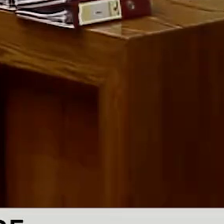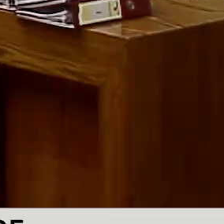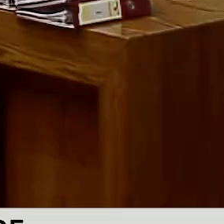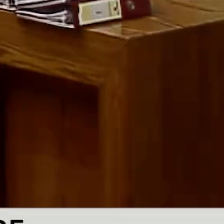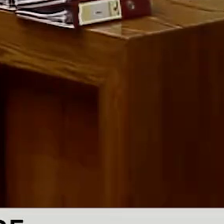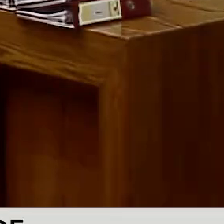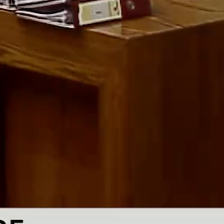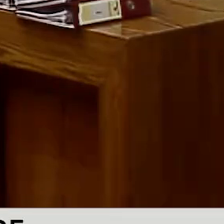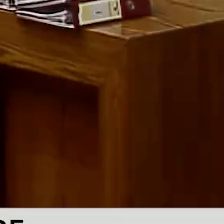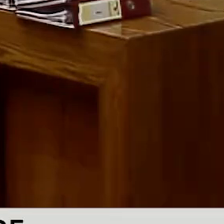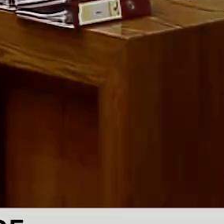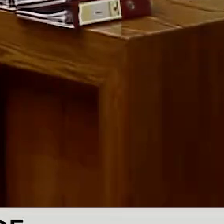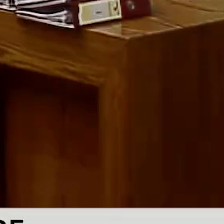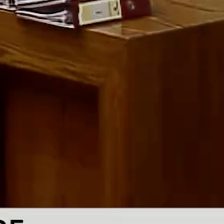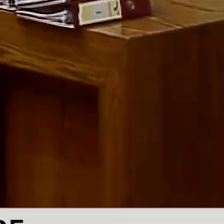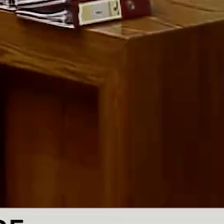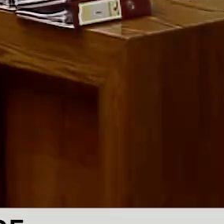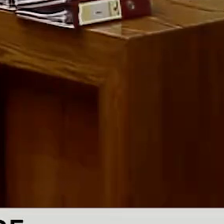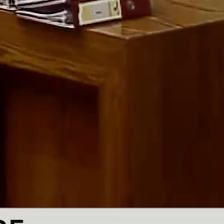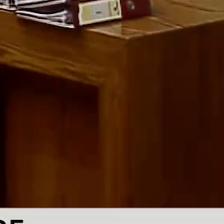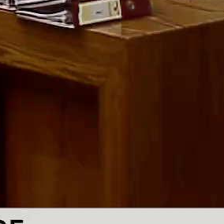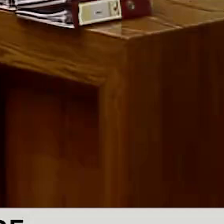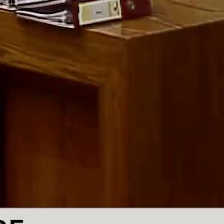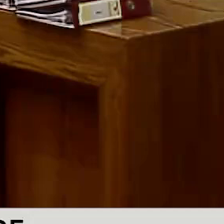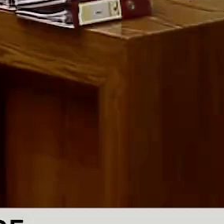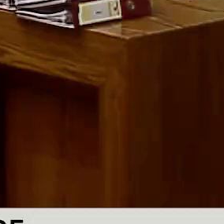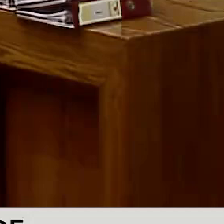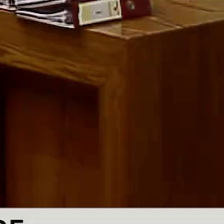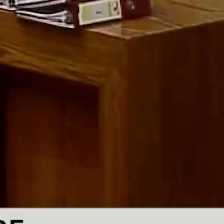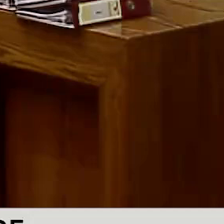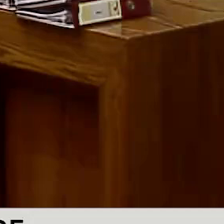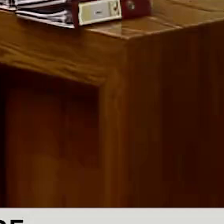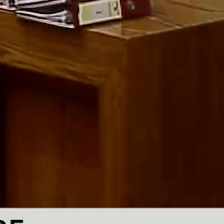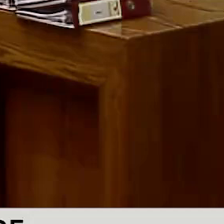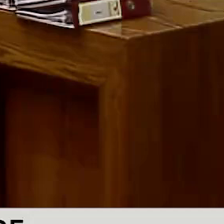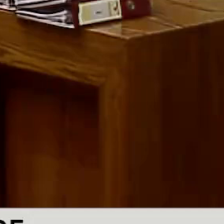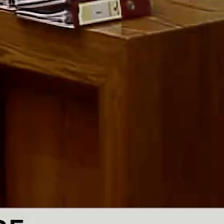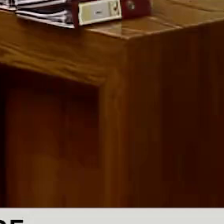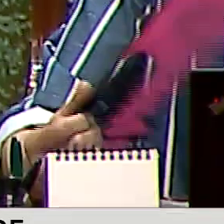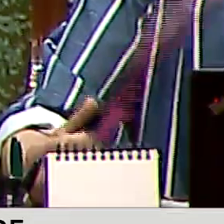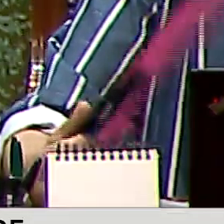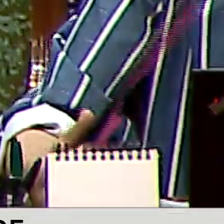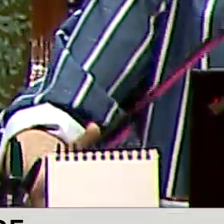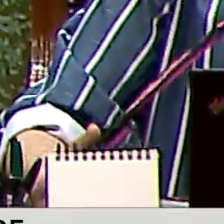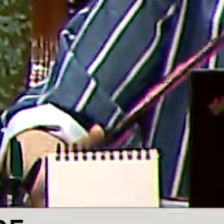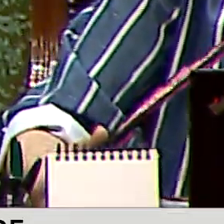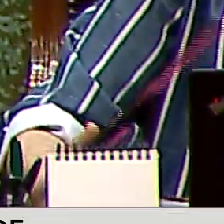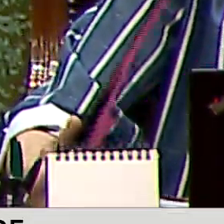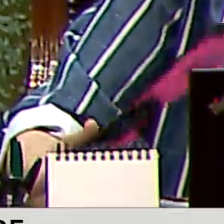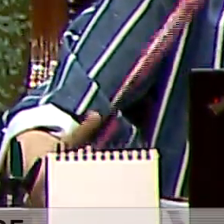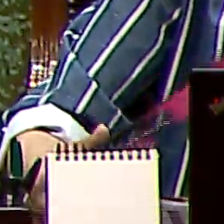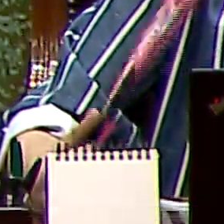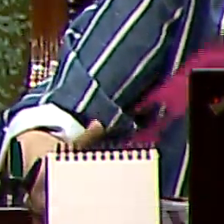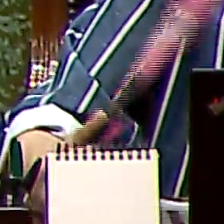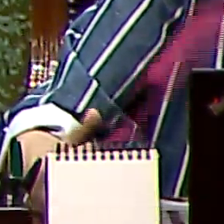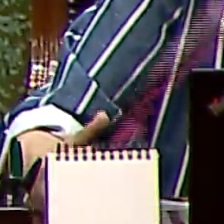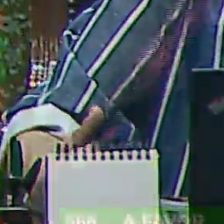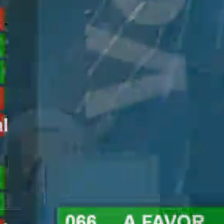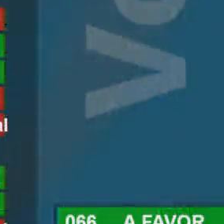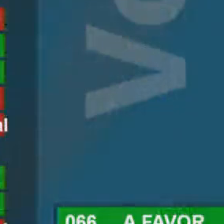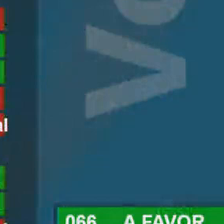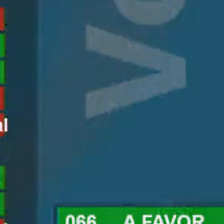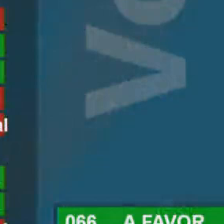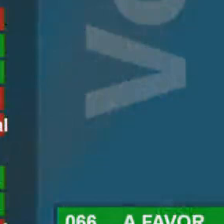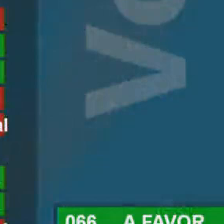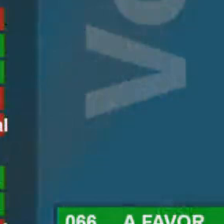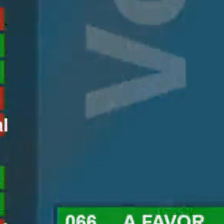Henry Leal y diputado Leal l ya resultado de la votación por la